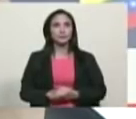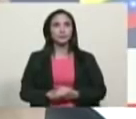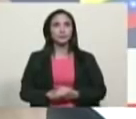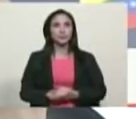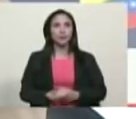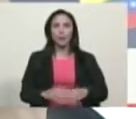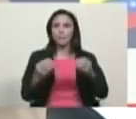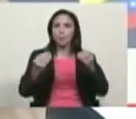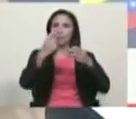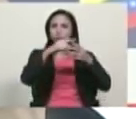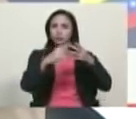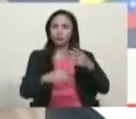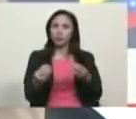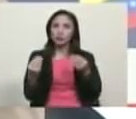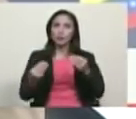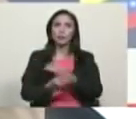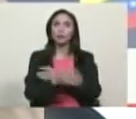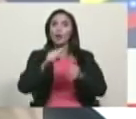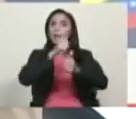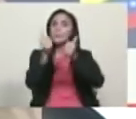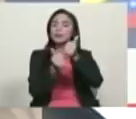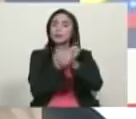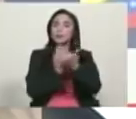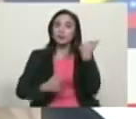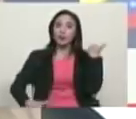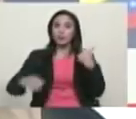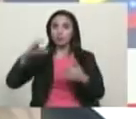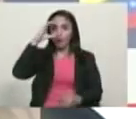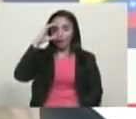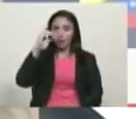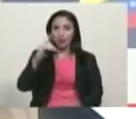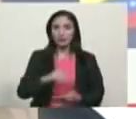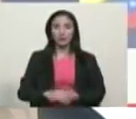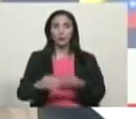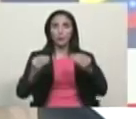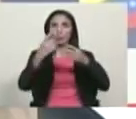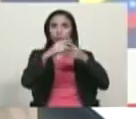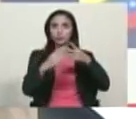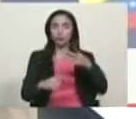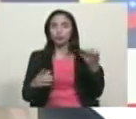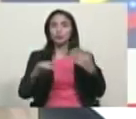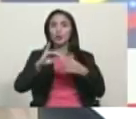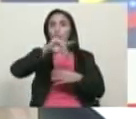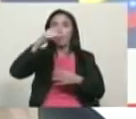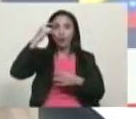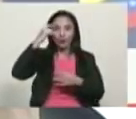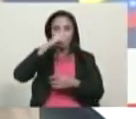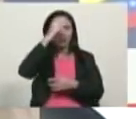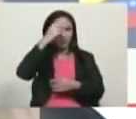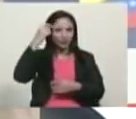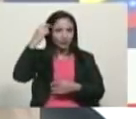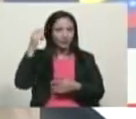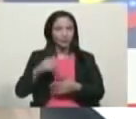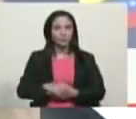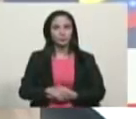Son muchas cosas, vicepresidenta ejecutiva, compañera. Compañero Jorge Arriaza, canciller.